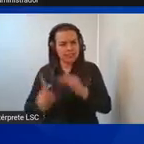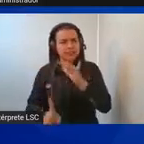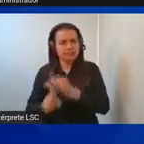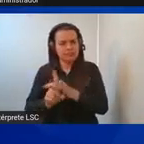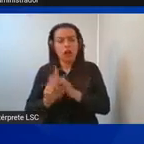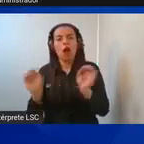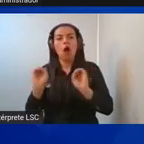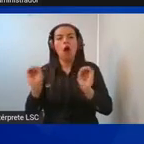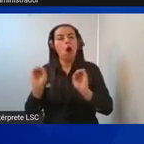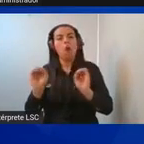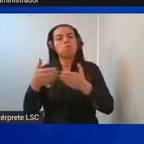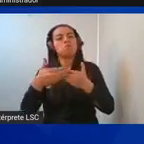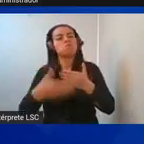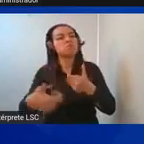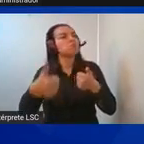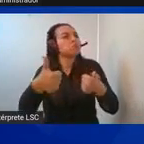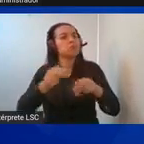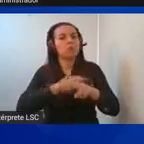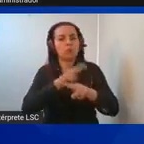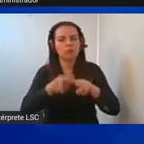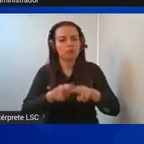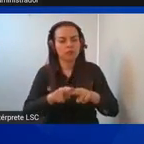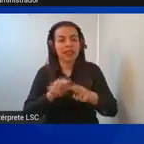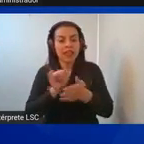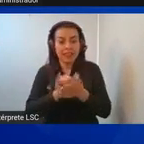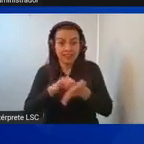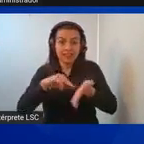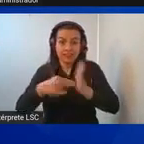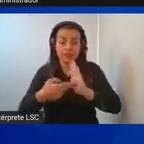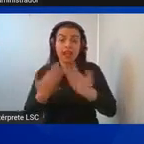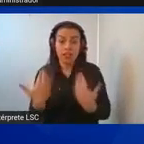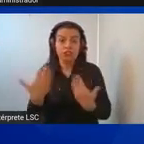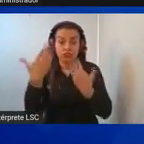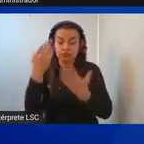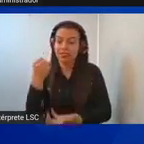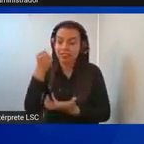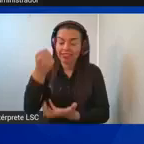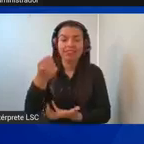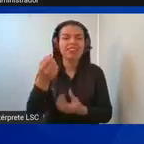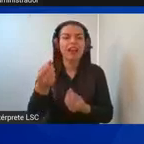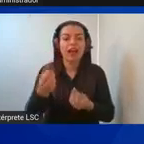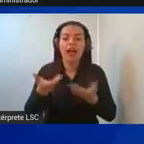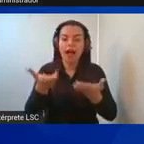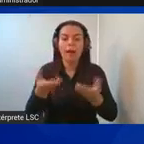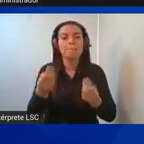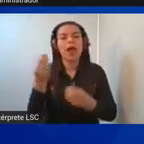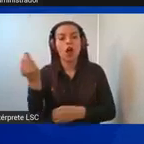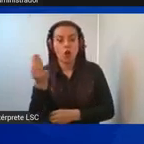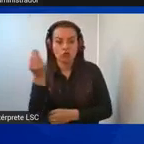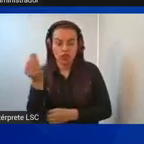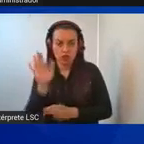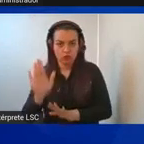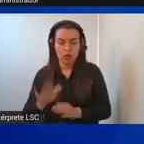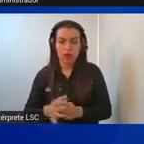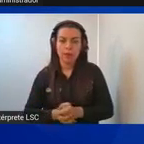pasó tranquilamente y que ahora, digamos, que le da ciertas garantías de funcionamiento al Consejo?